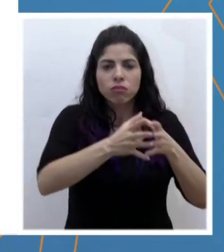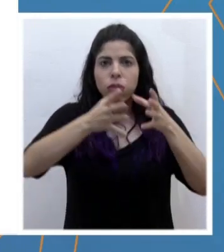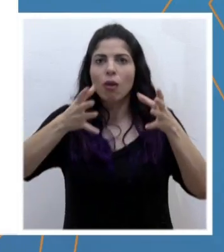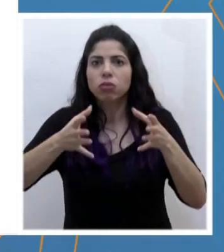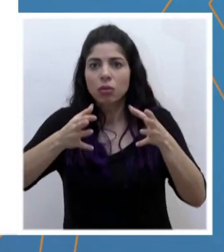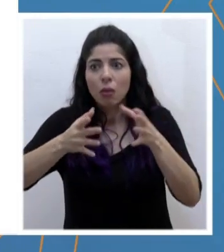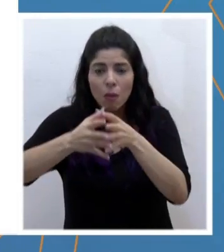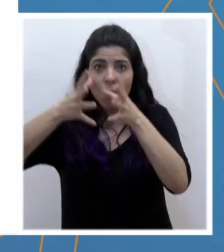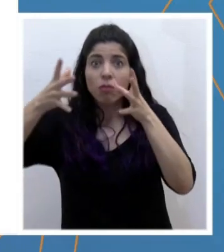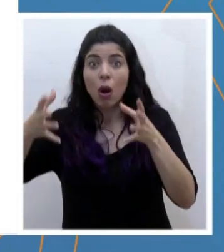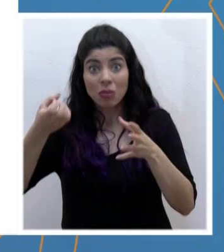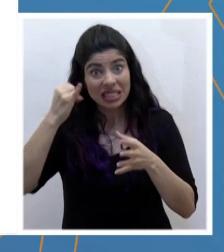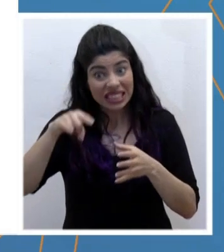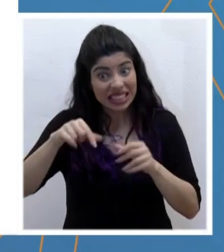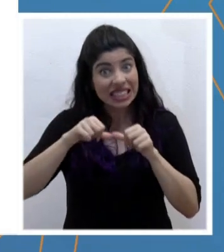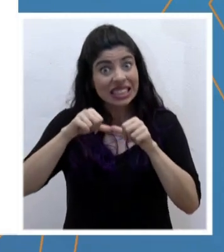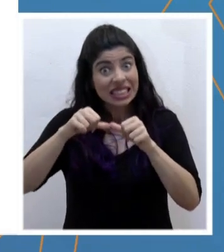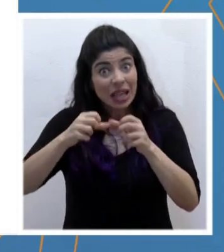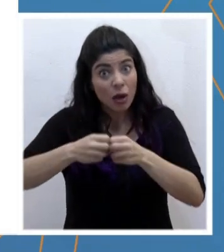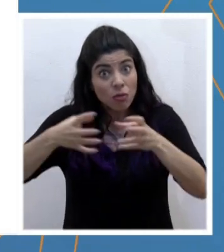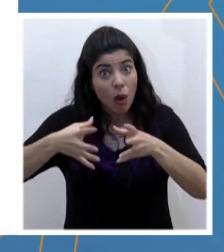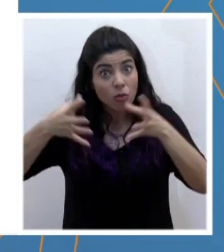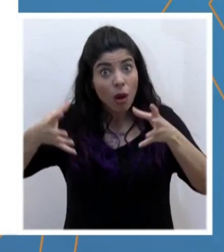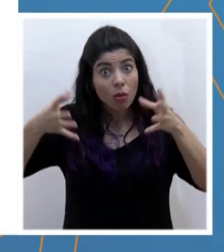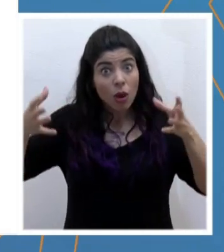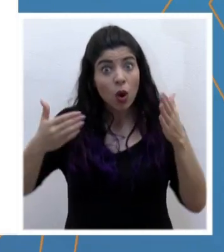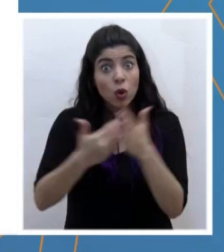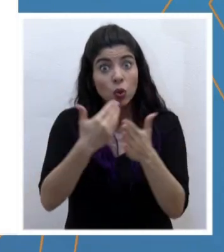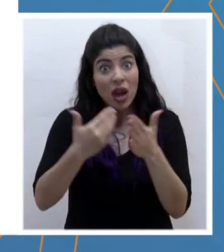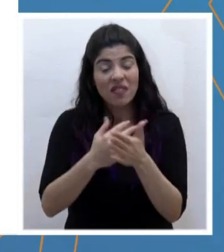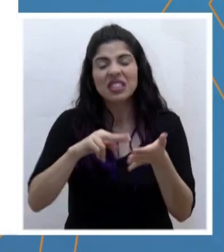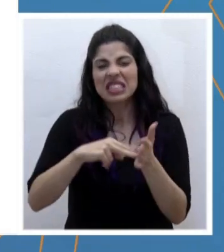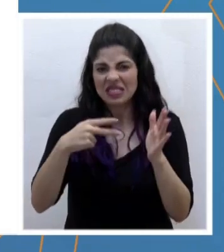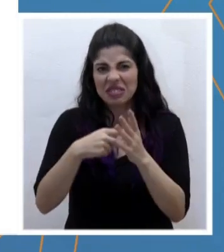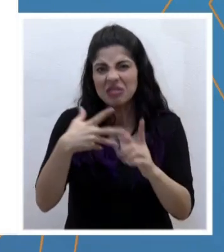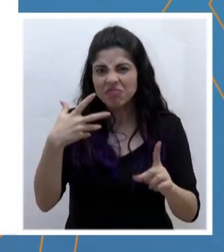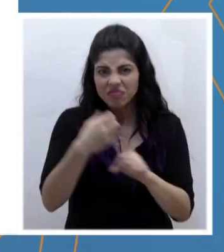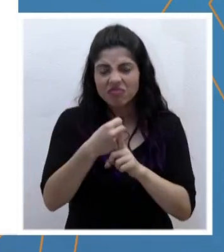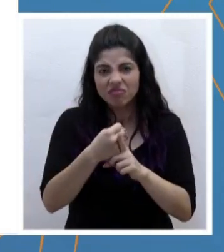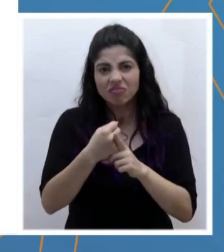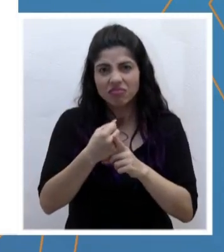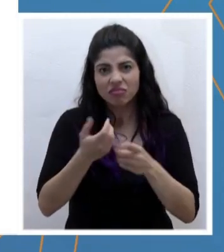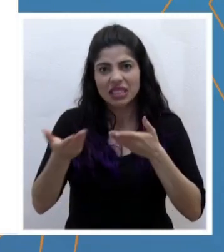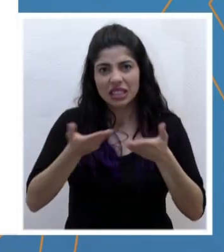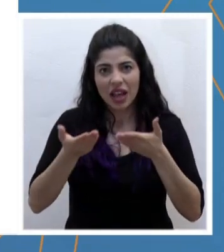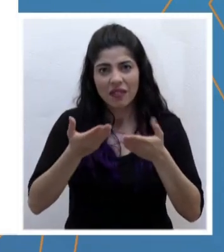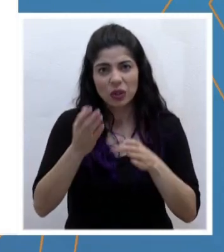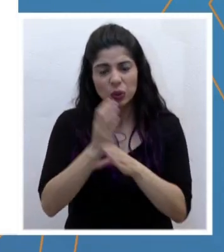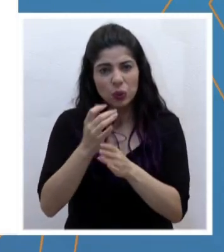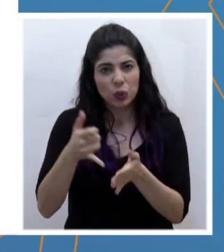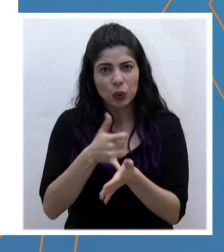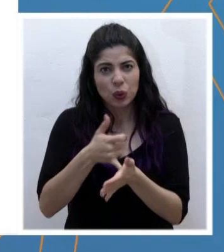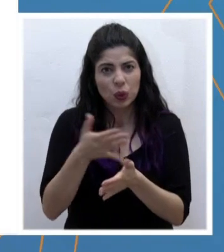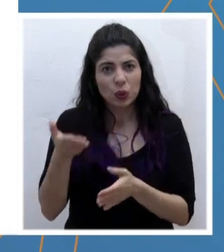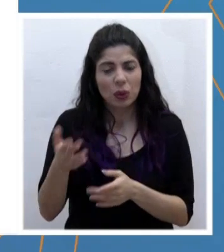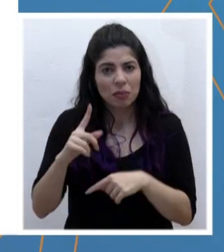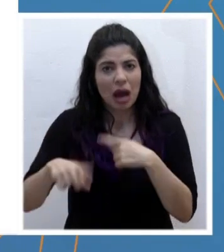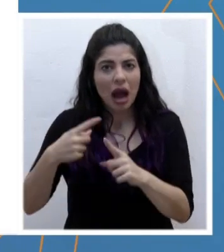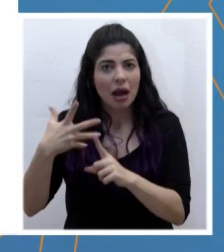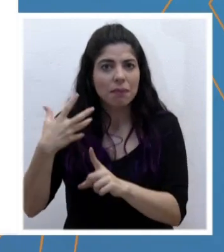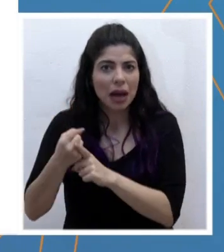esta velocidad de generación de nuevos casos, comprometemos la capacidad de los servicios de cuidados críticos e intermedios.